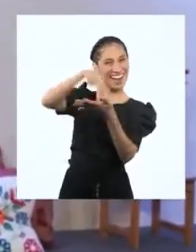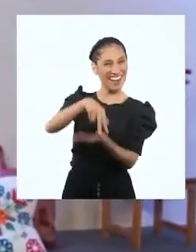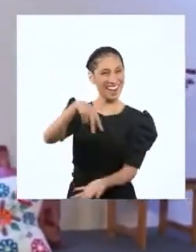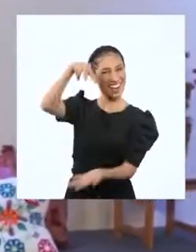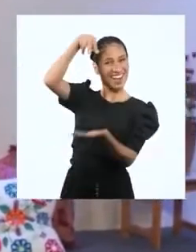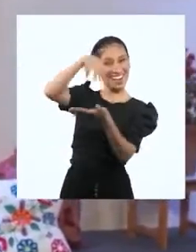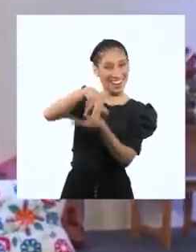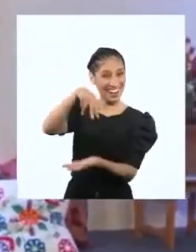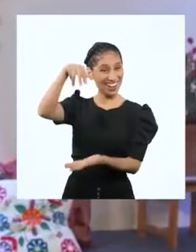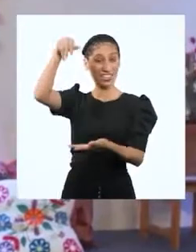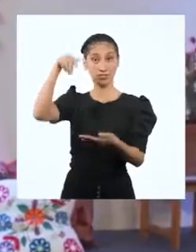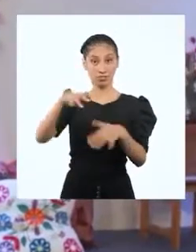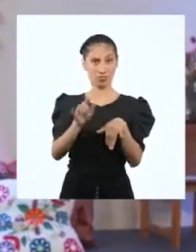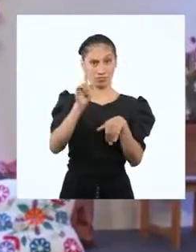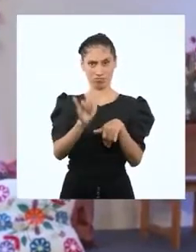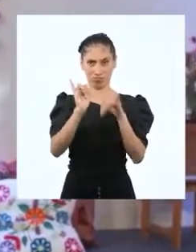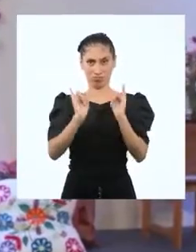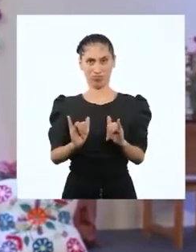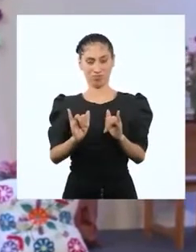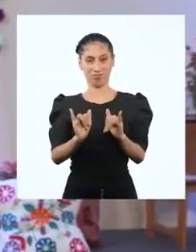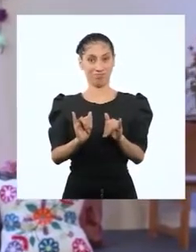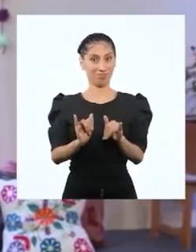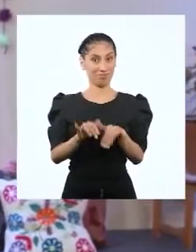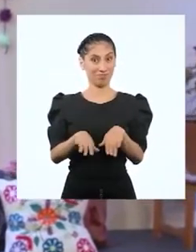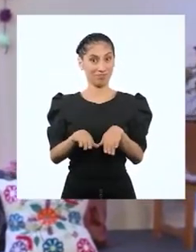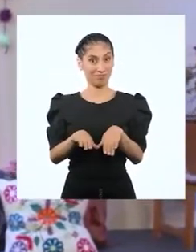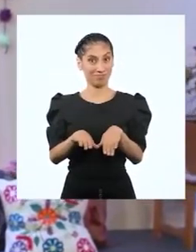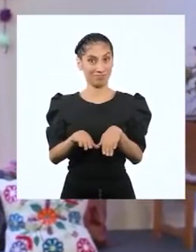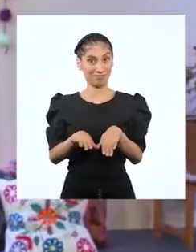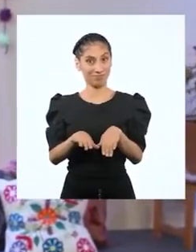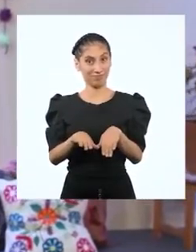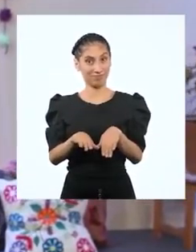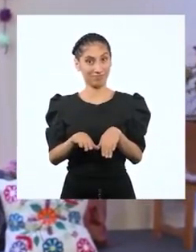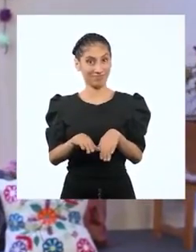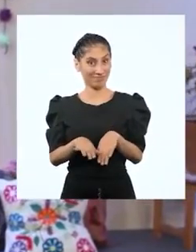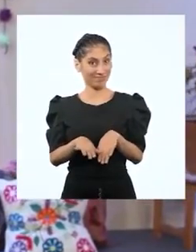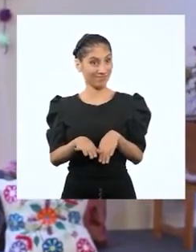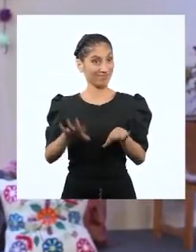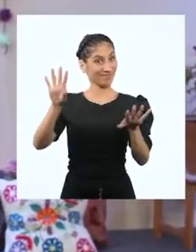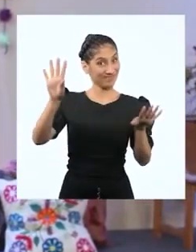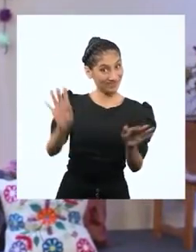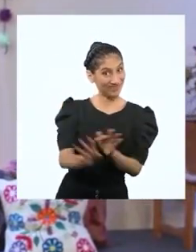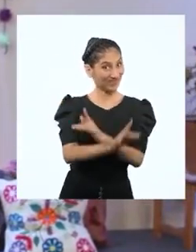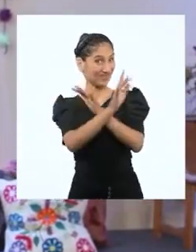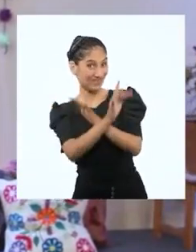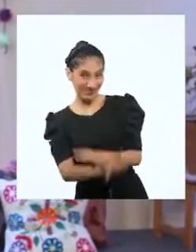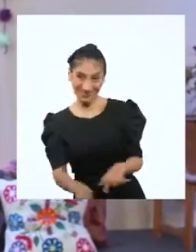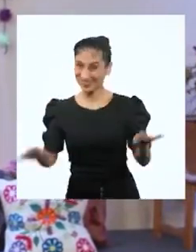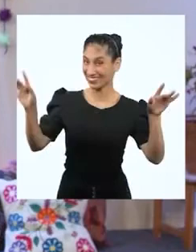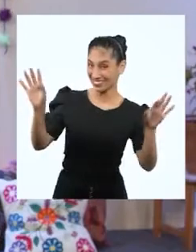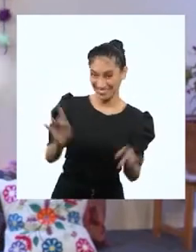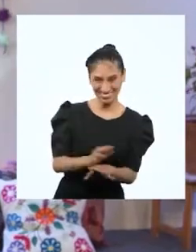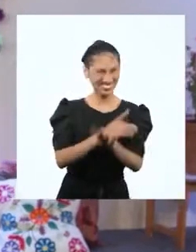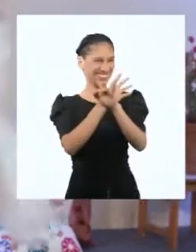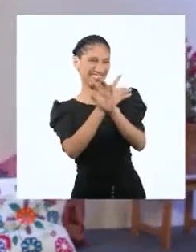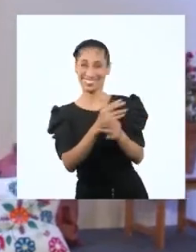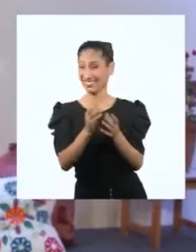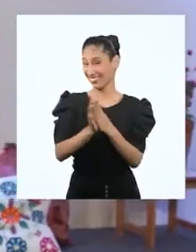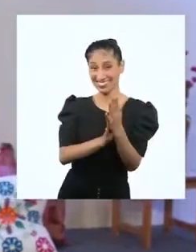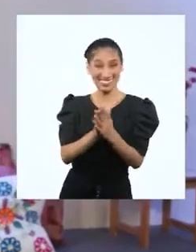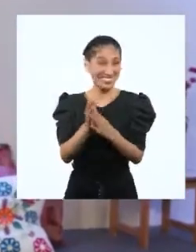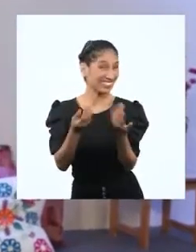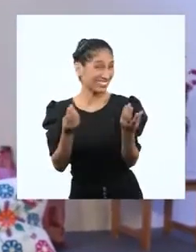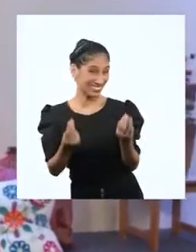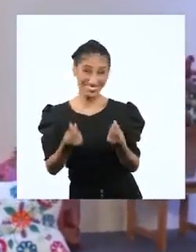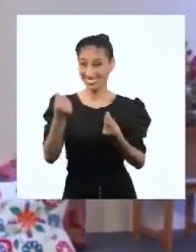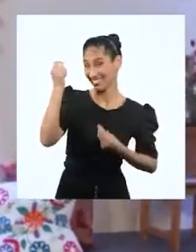da saltos sin parar. Nadie se mueva, congelados. Este ritmo sí que suena, es un